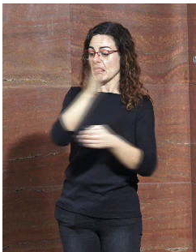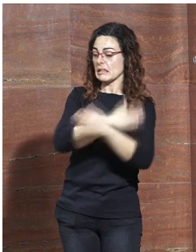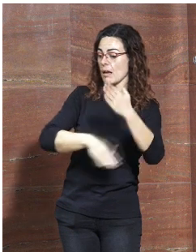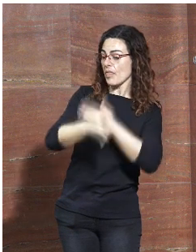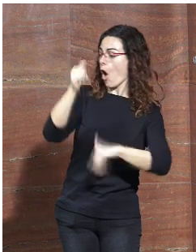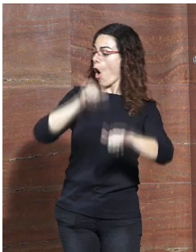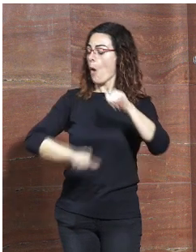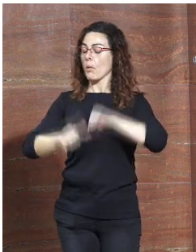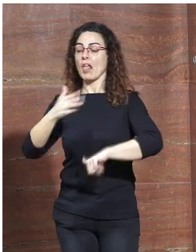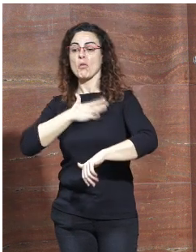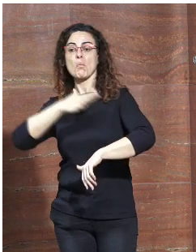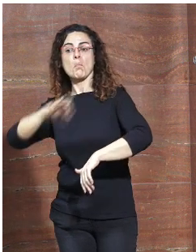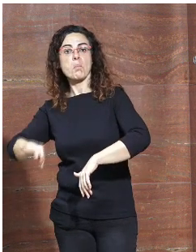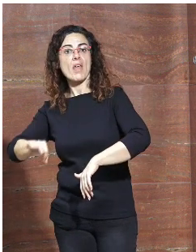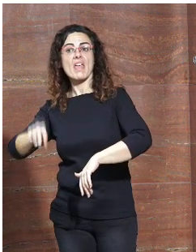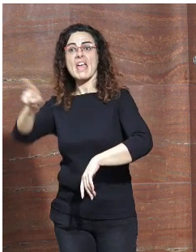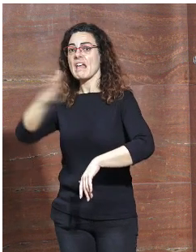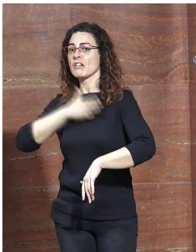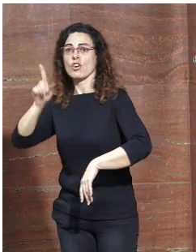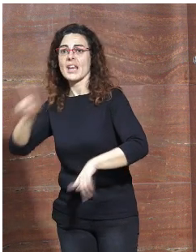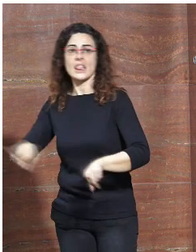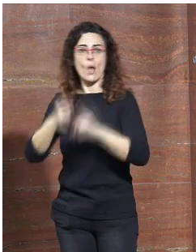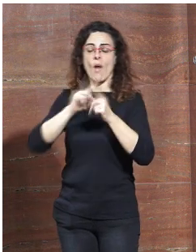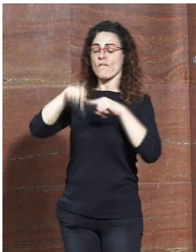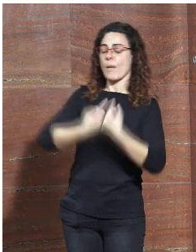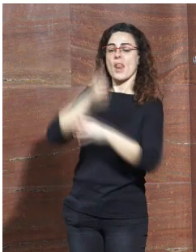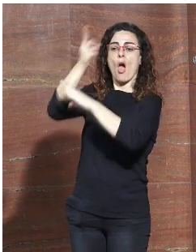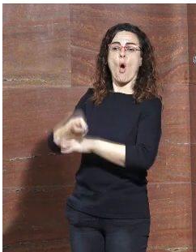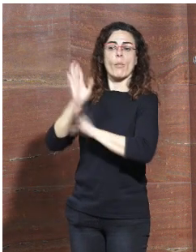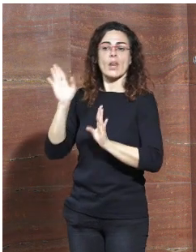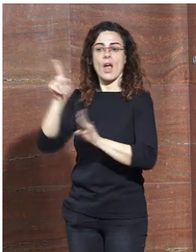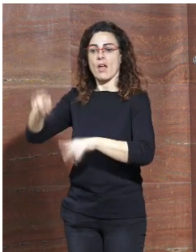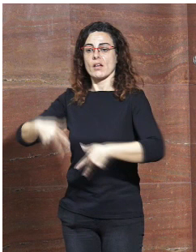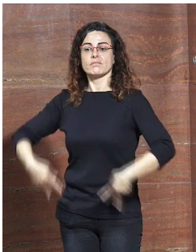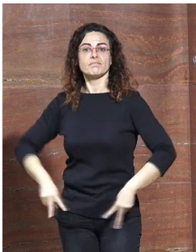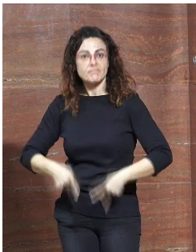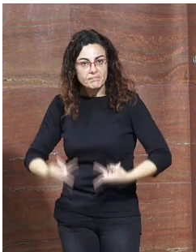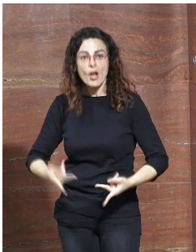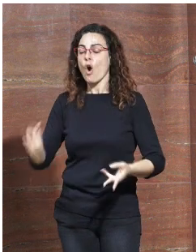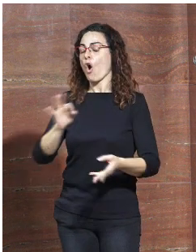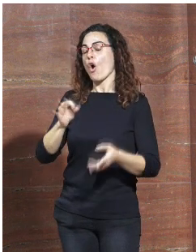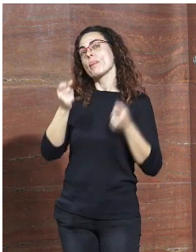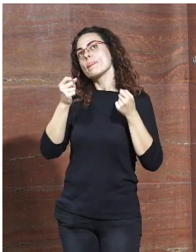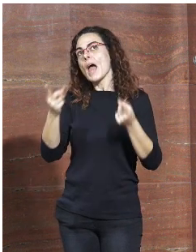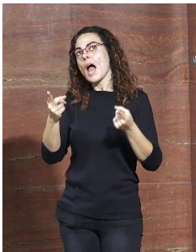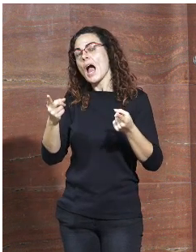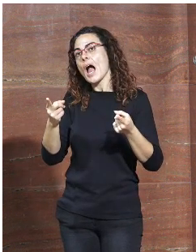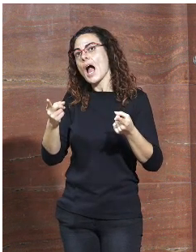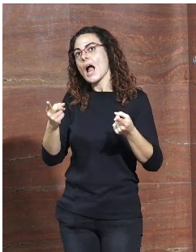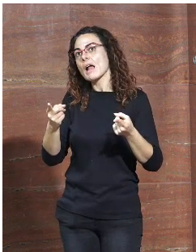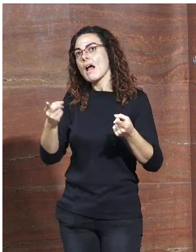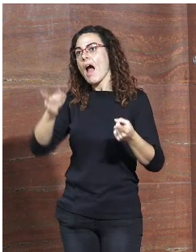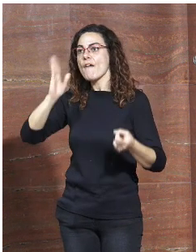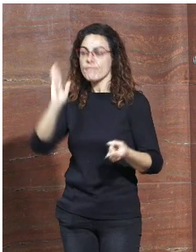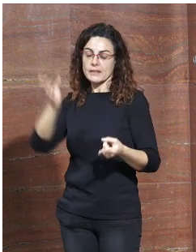discapacidad al margen de su voluntad, esterilizándolas, quebrando su propia integridad y